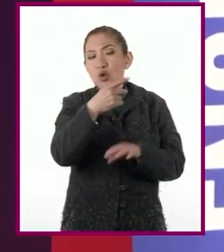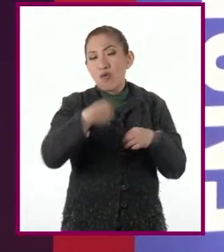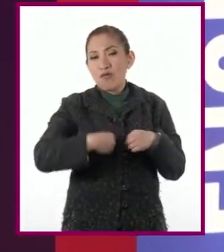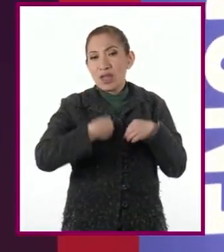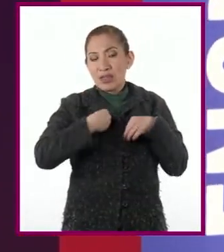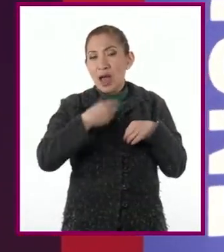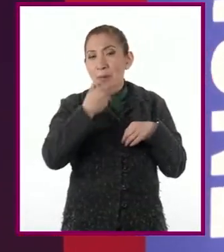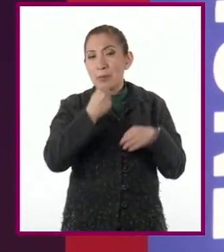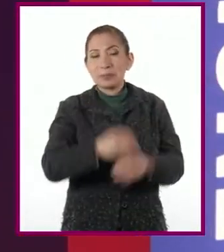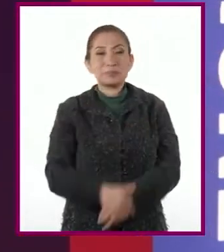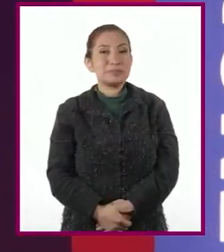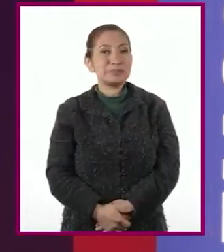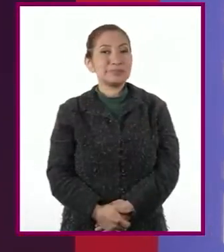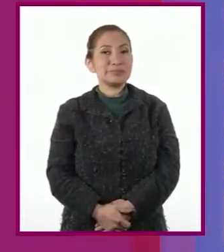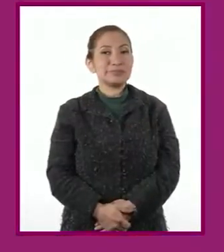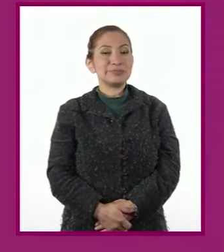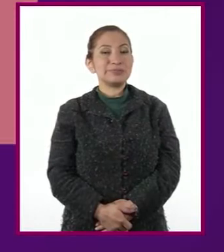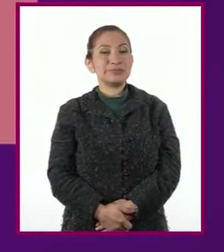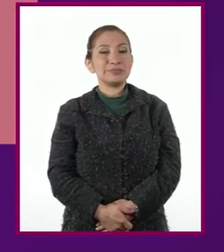de este gran autor.